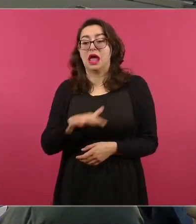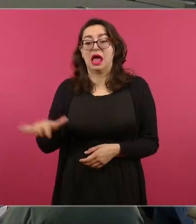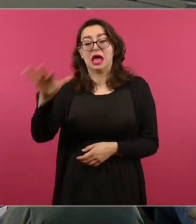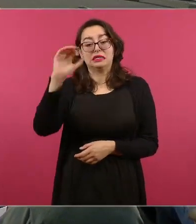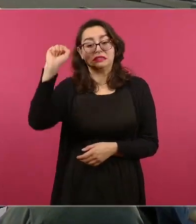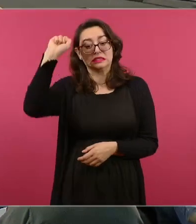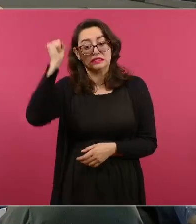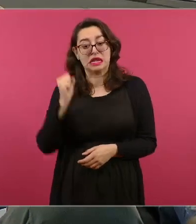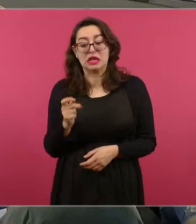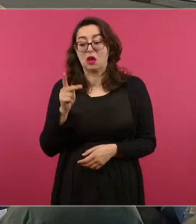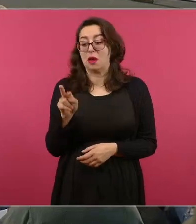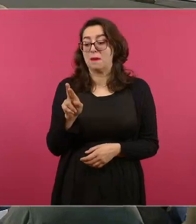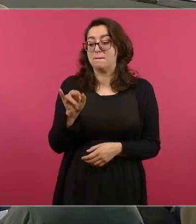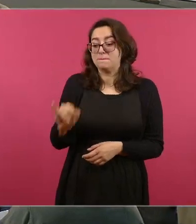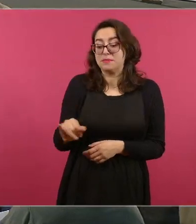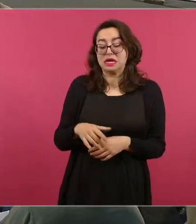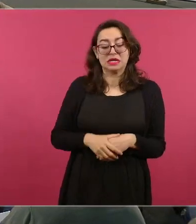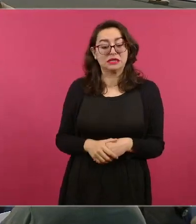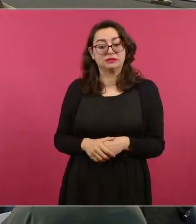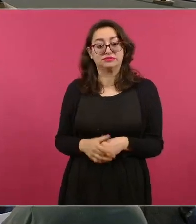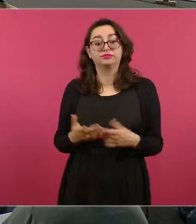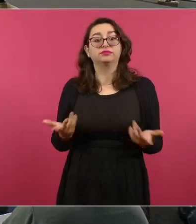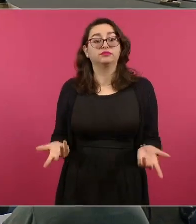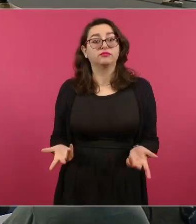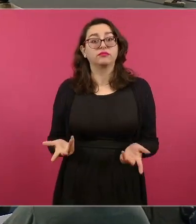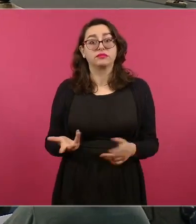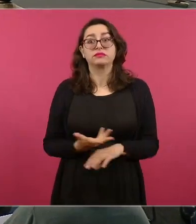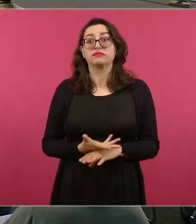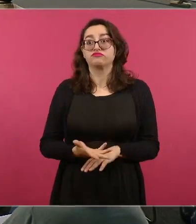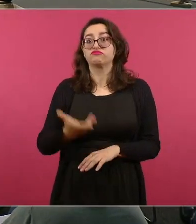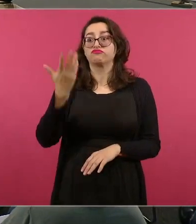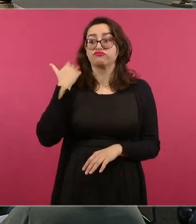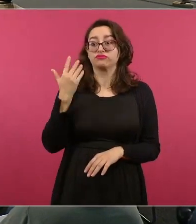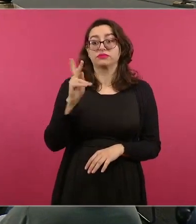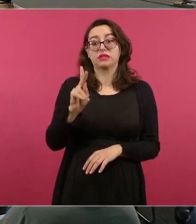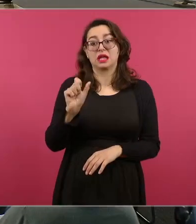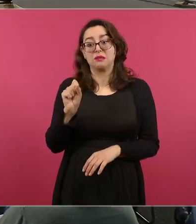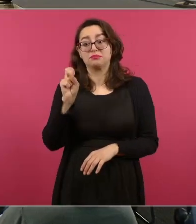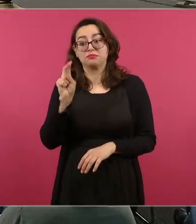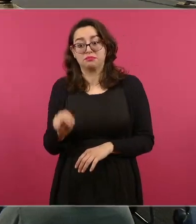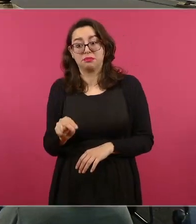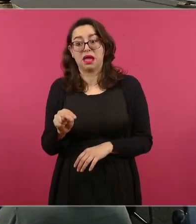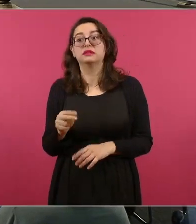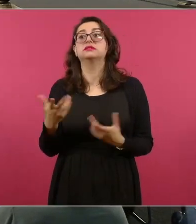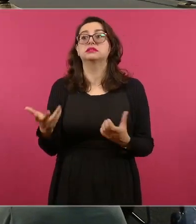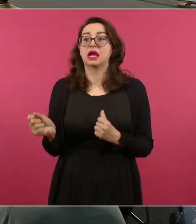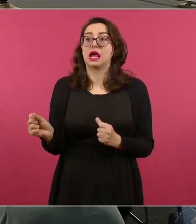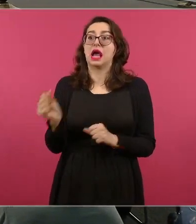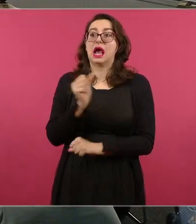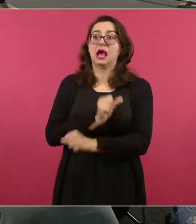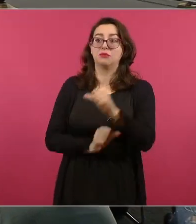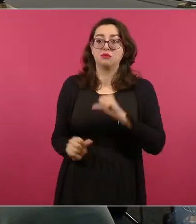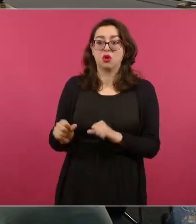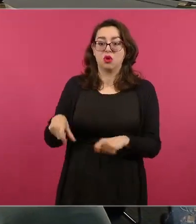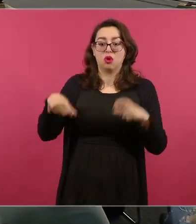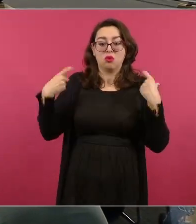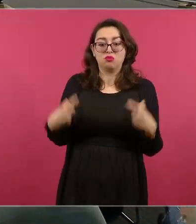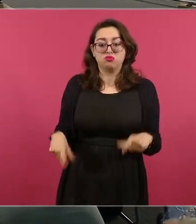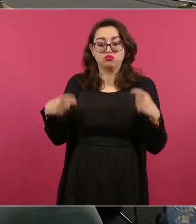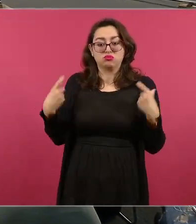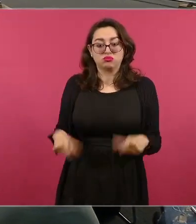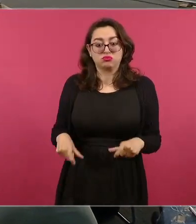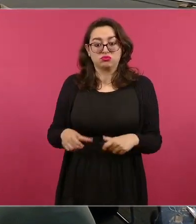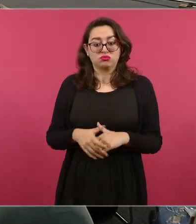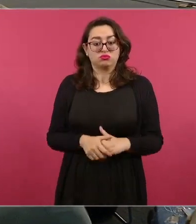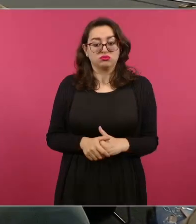Aunque esa vez compró al PAN con sus millones y llegó a ser gobernador. Porque nadie en todo le dio